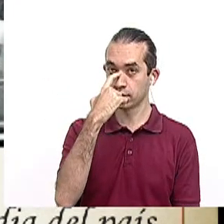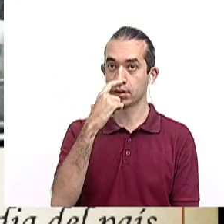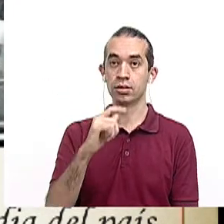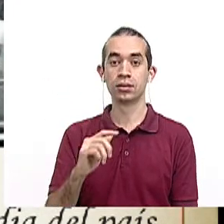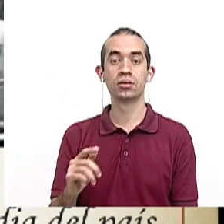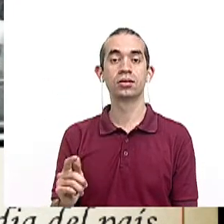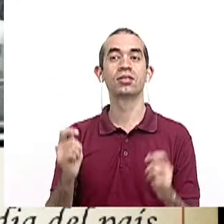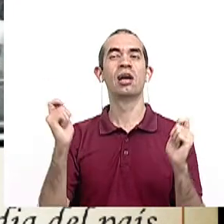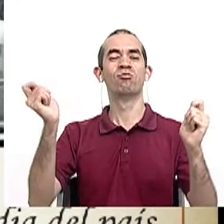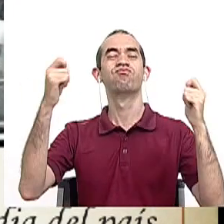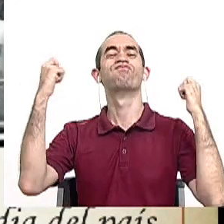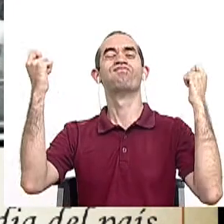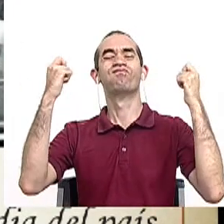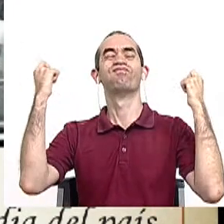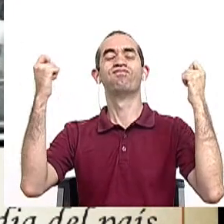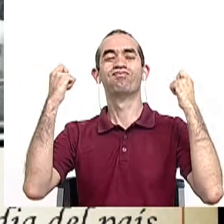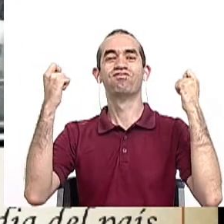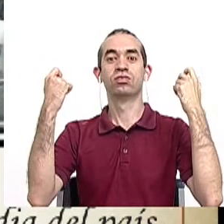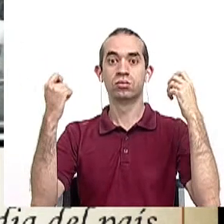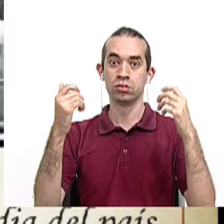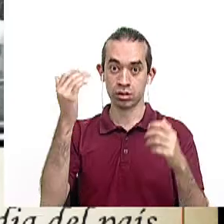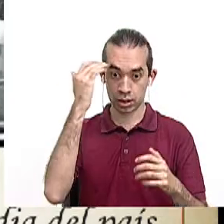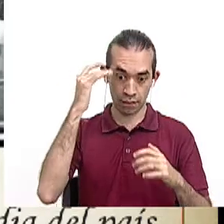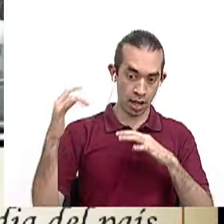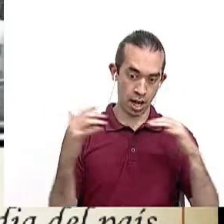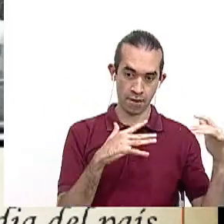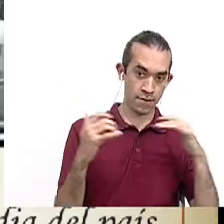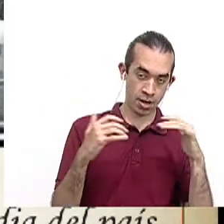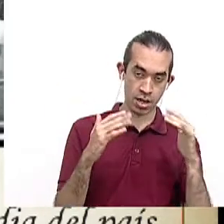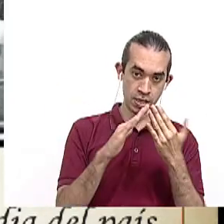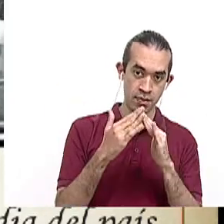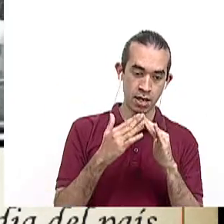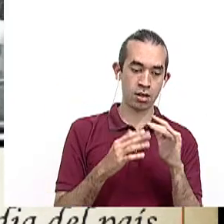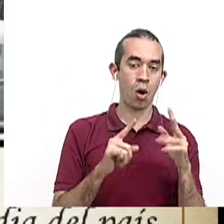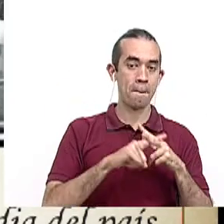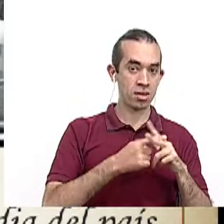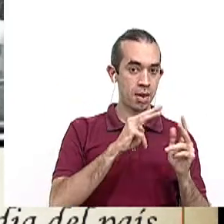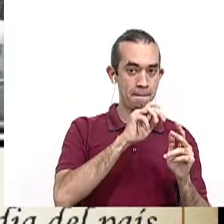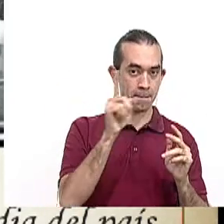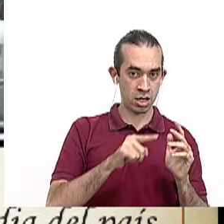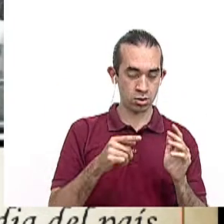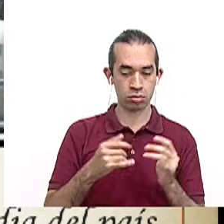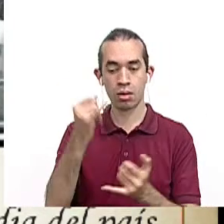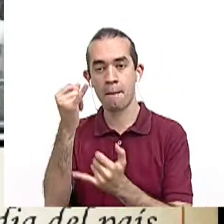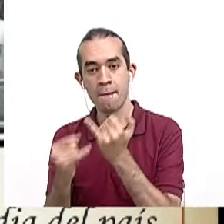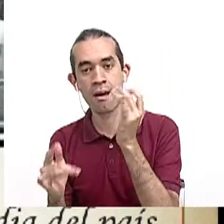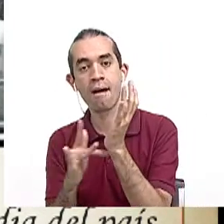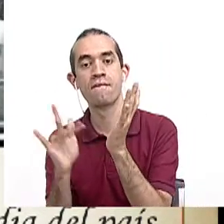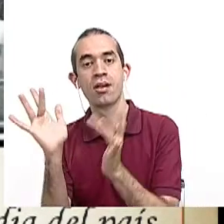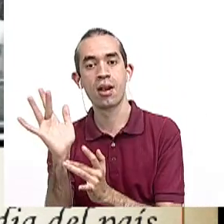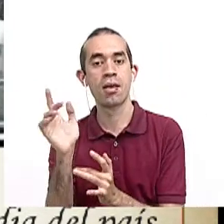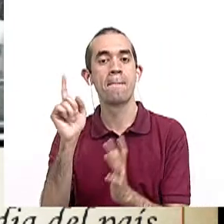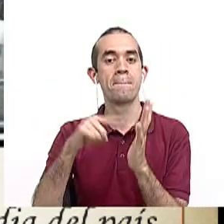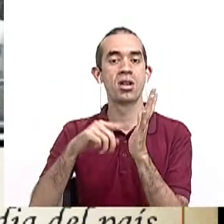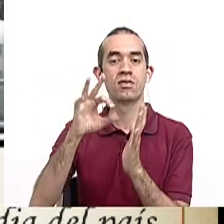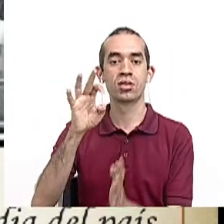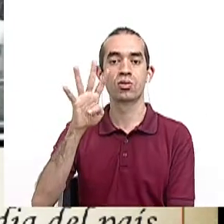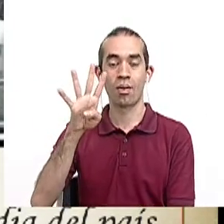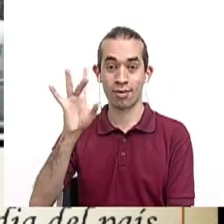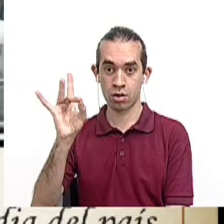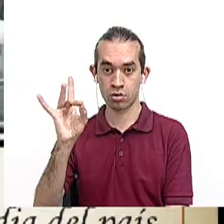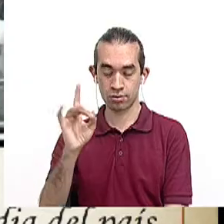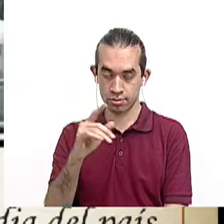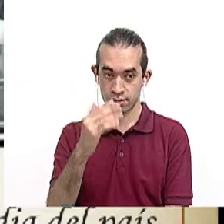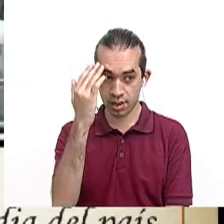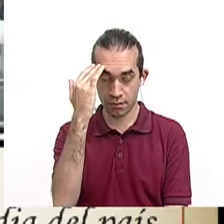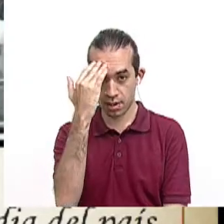la victoria. La guerra civil se extiende de marzo a abril del 48 y expulsa a Calderón Guardia